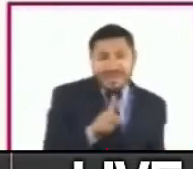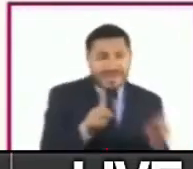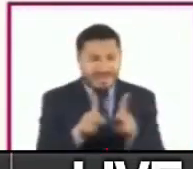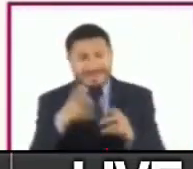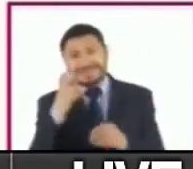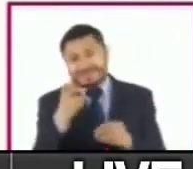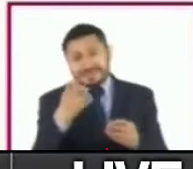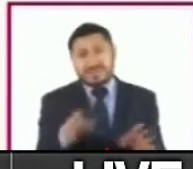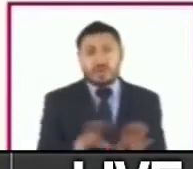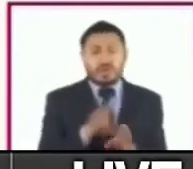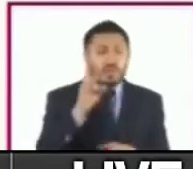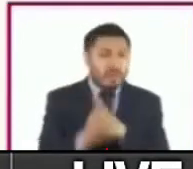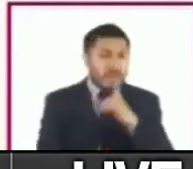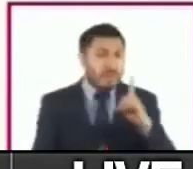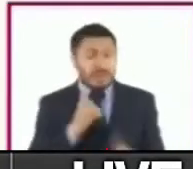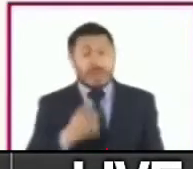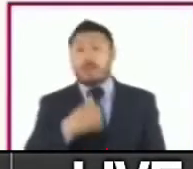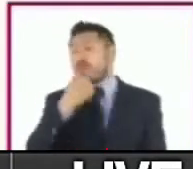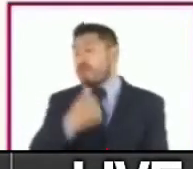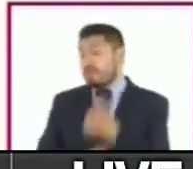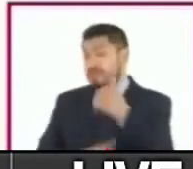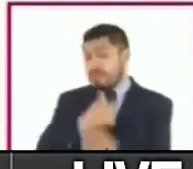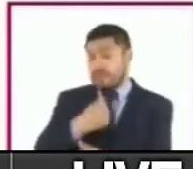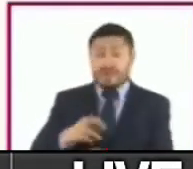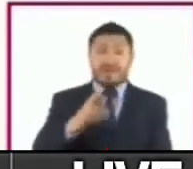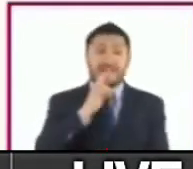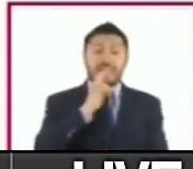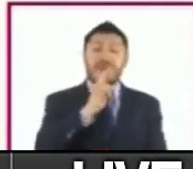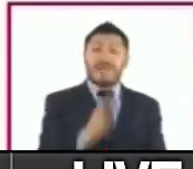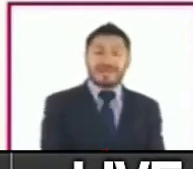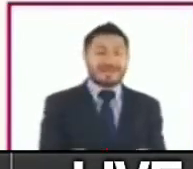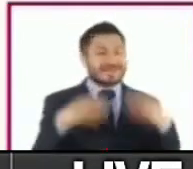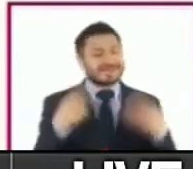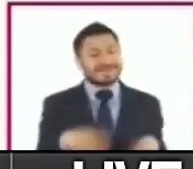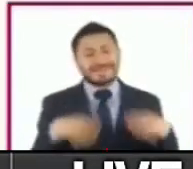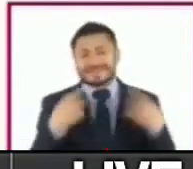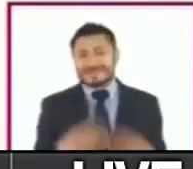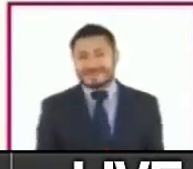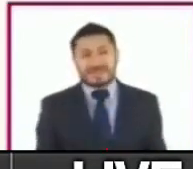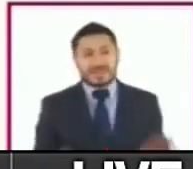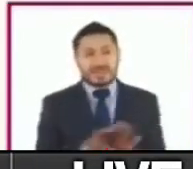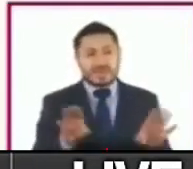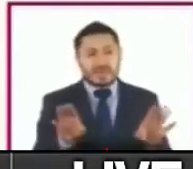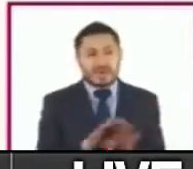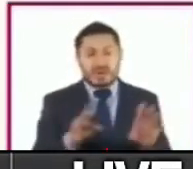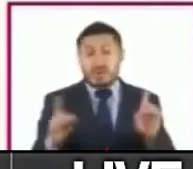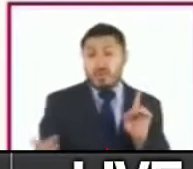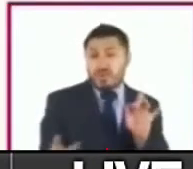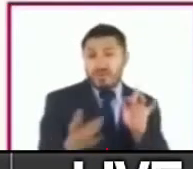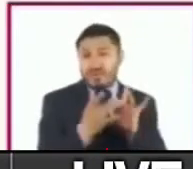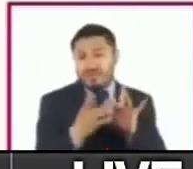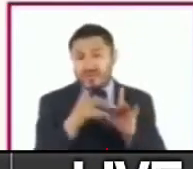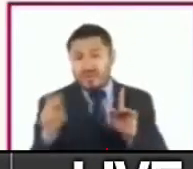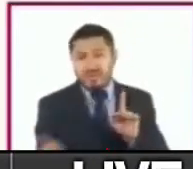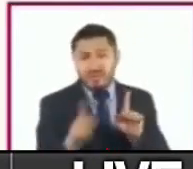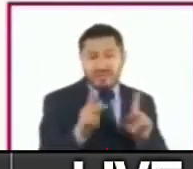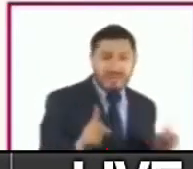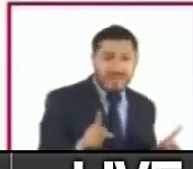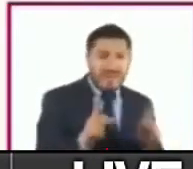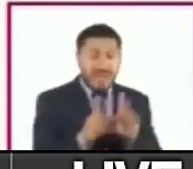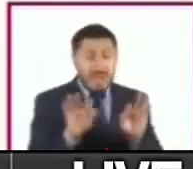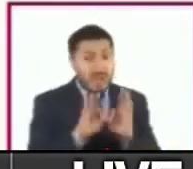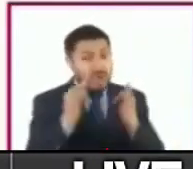el deporte se vuelve competitivo y el resultado del competidor se ve directamente relacionado con el proceso